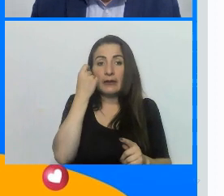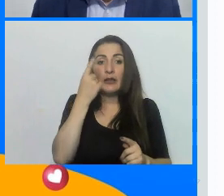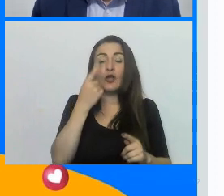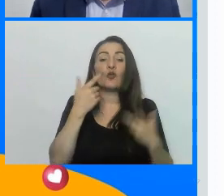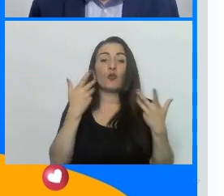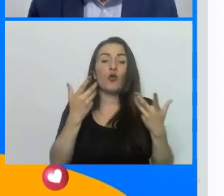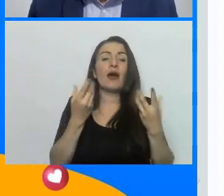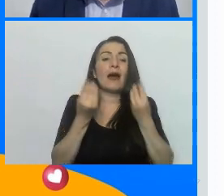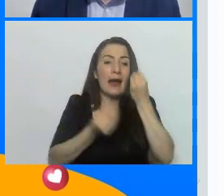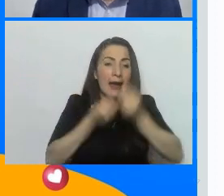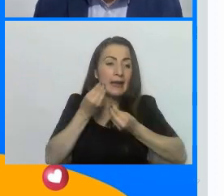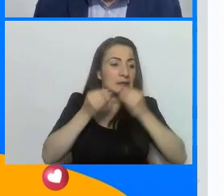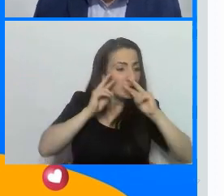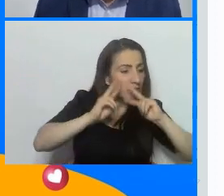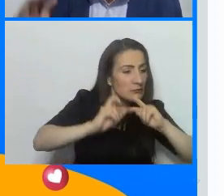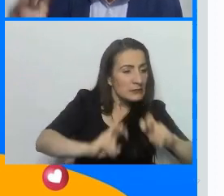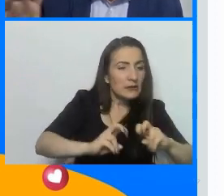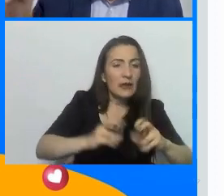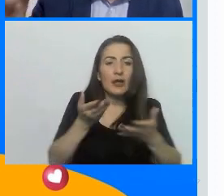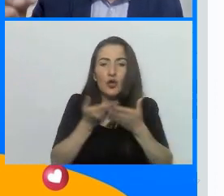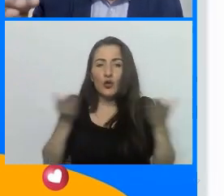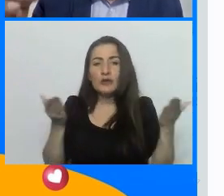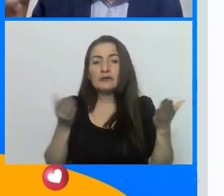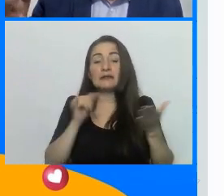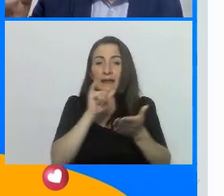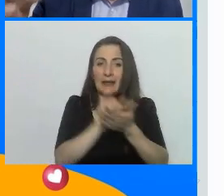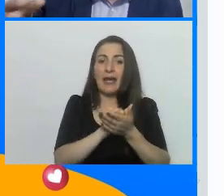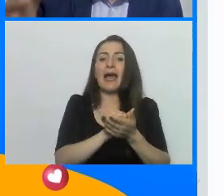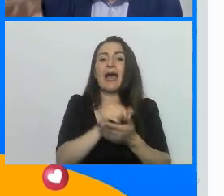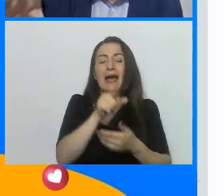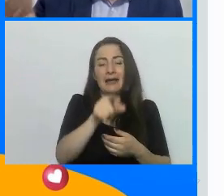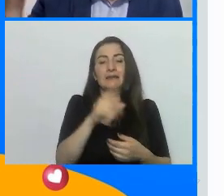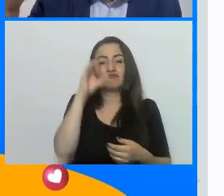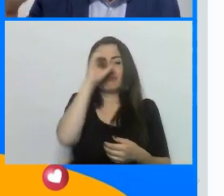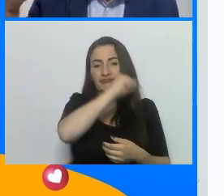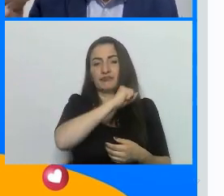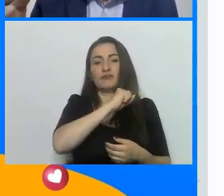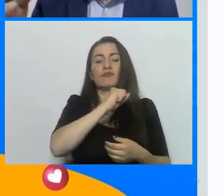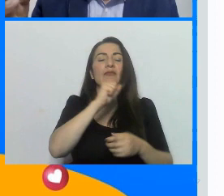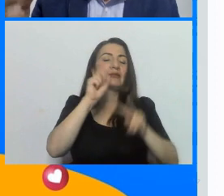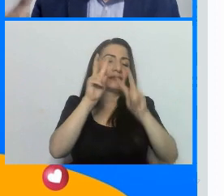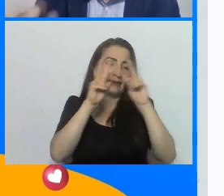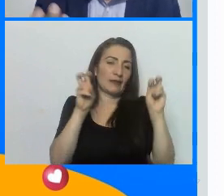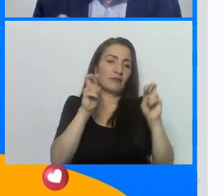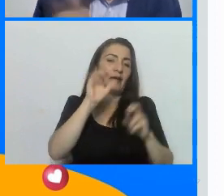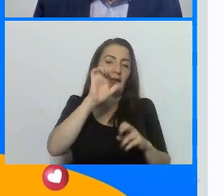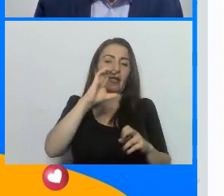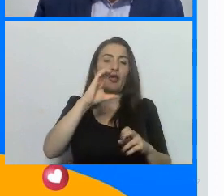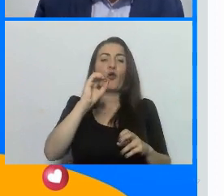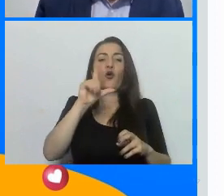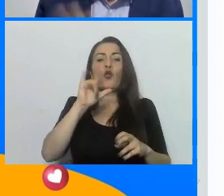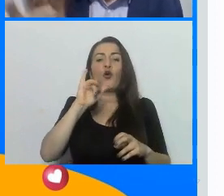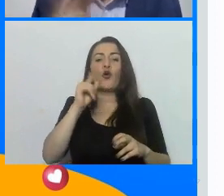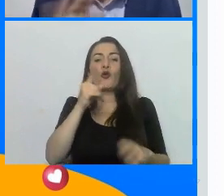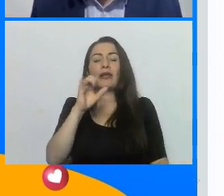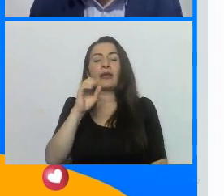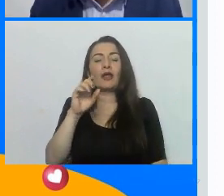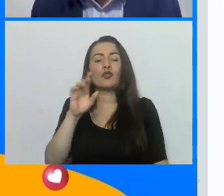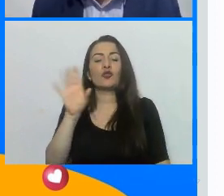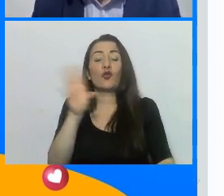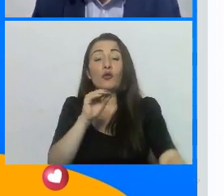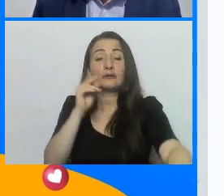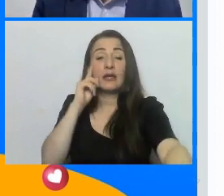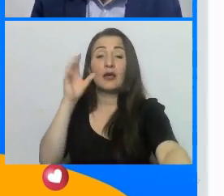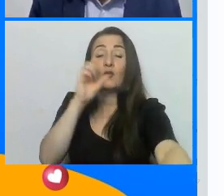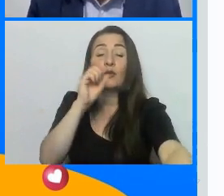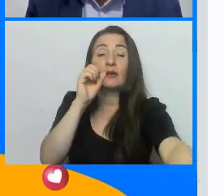debemos investigar, debemos hacer muchas cosas, y entonces es cuando él empieza a hablar de ecología, ¿sí? Pero si ustedes se dan cuenta, y con todo lo que yo les